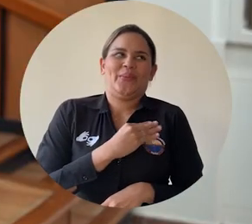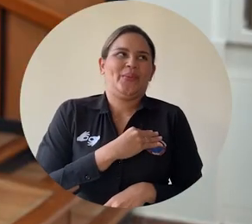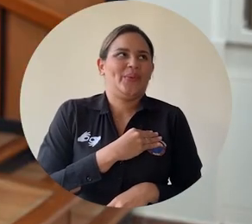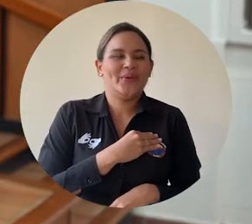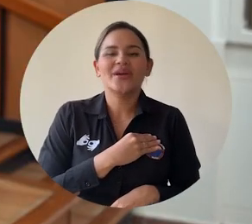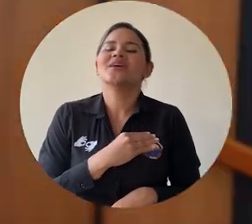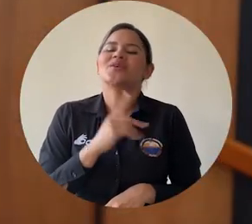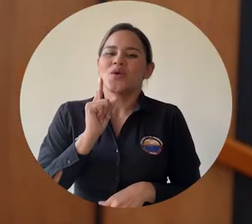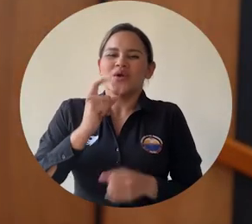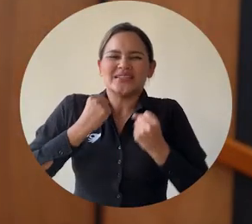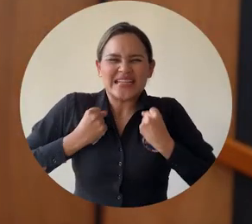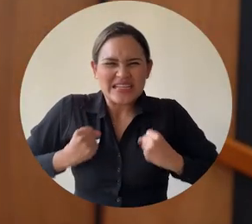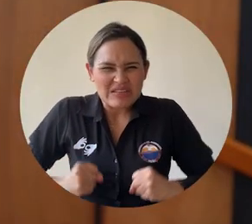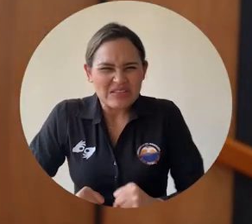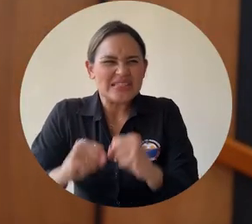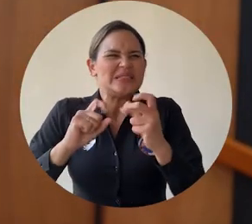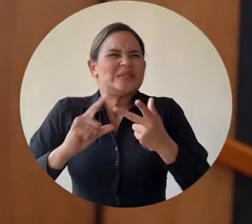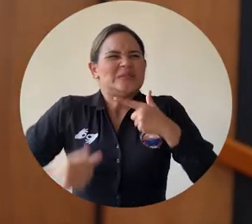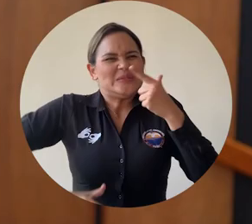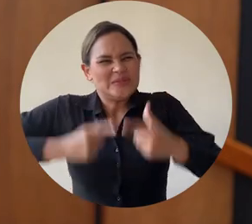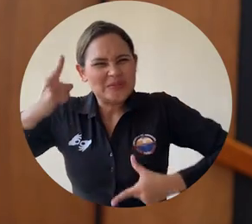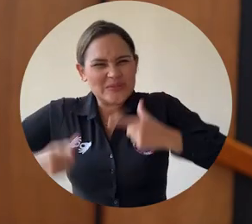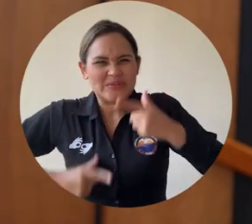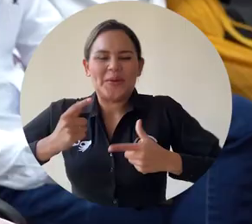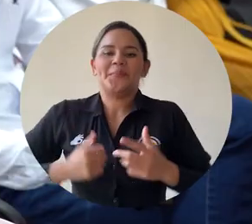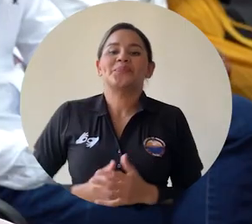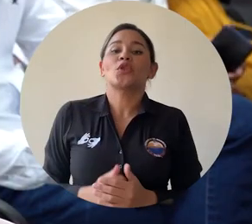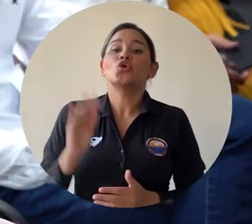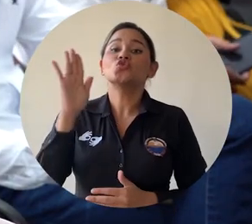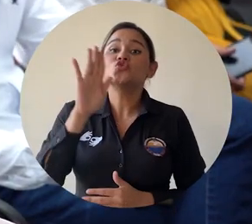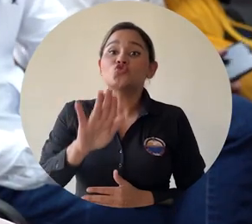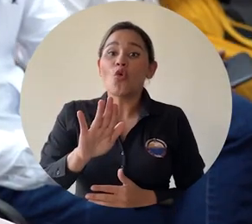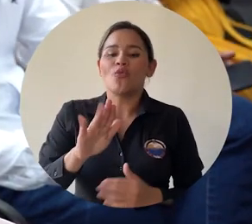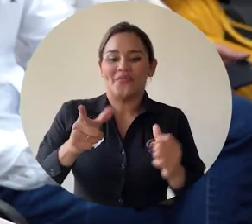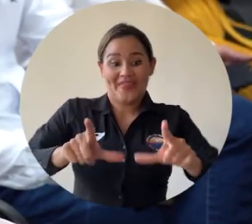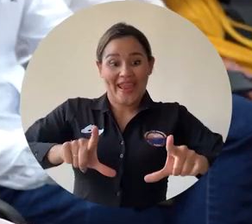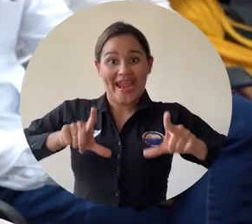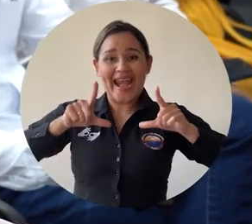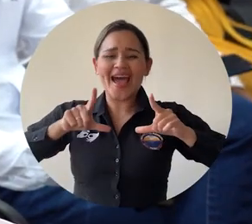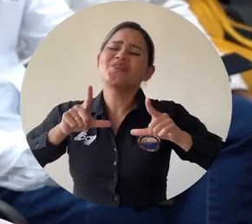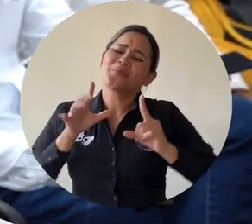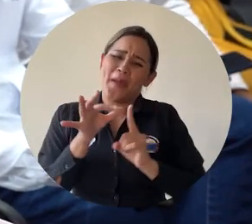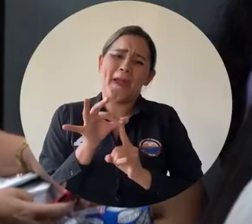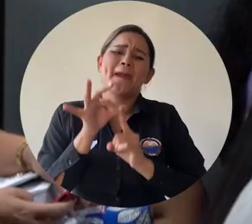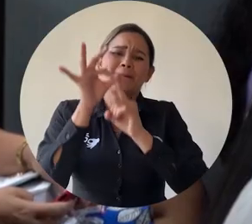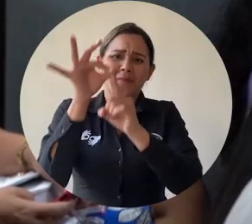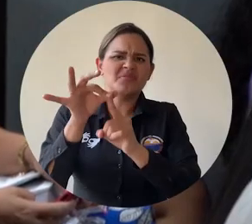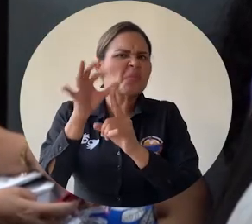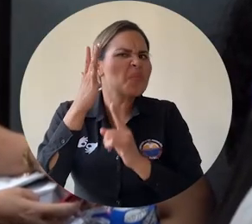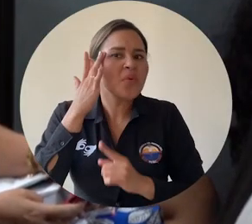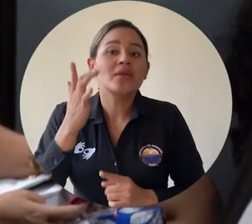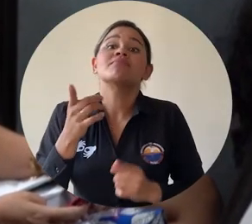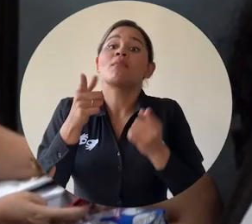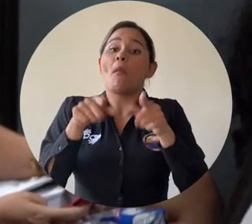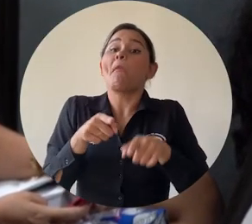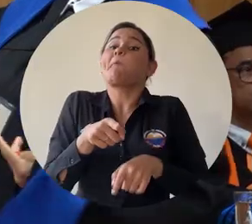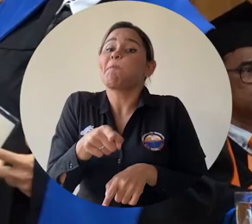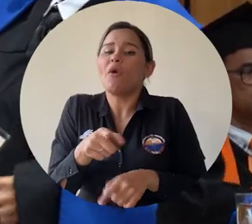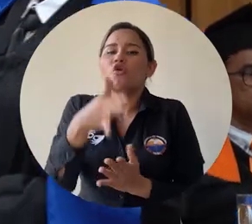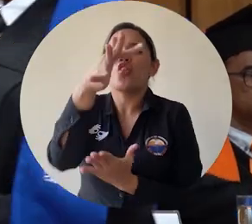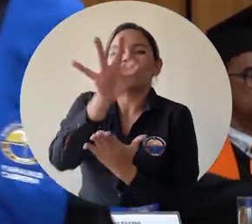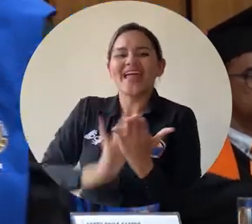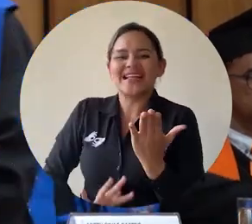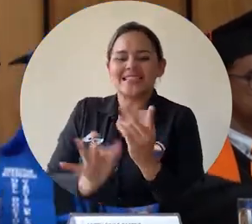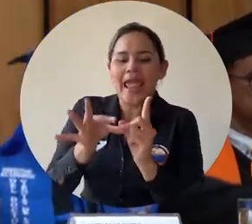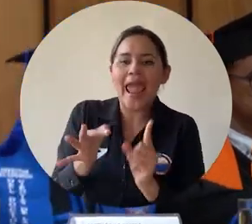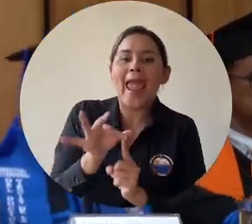inmensa satisfacción de sacrificio, de lucha. La ceremonia de graduación tuvo momentos especiales como la entrega de tesis